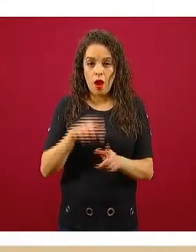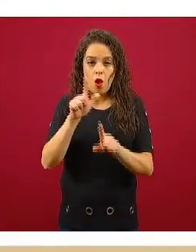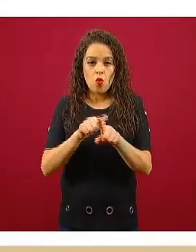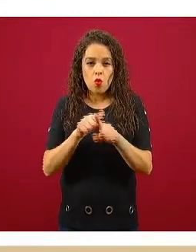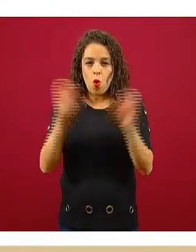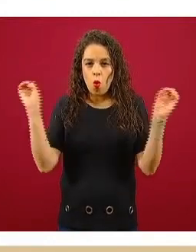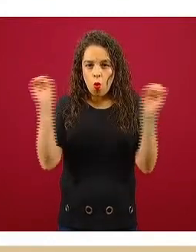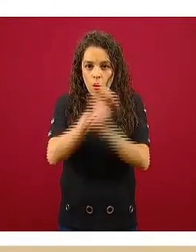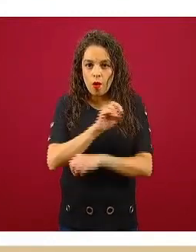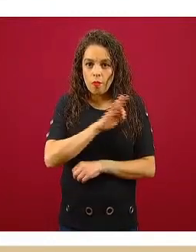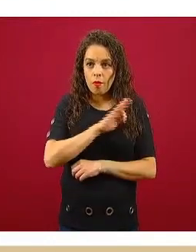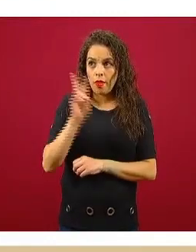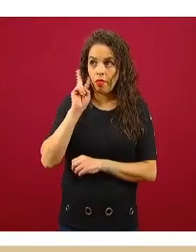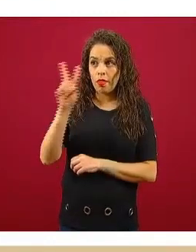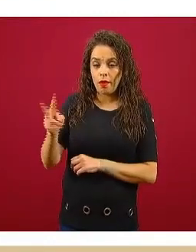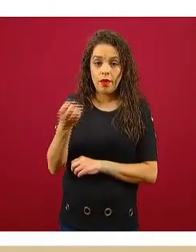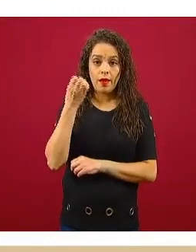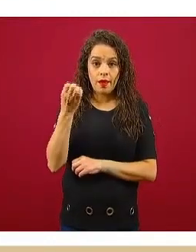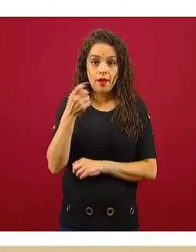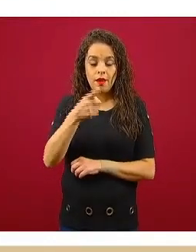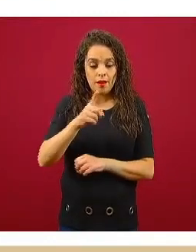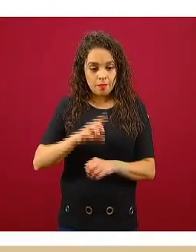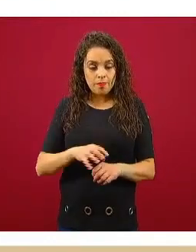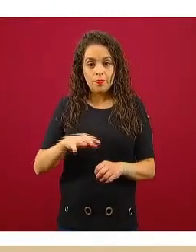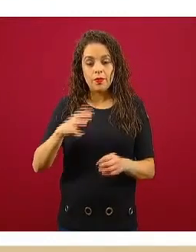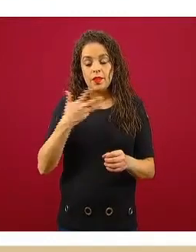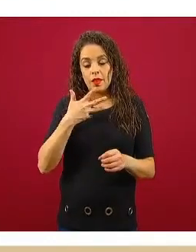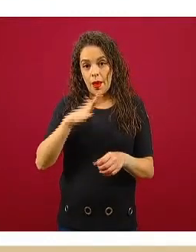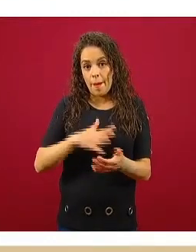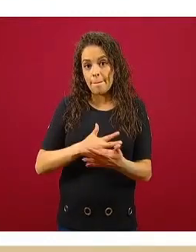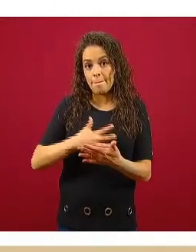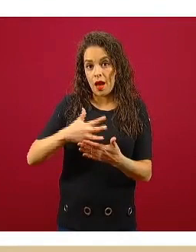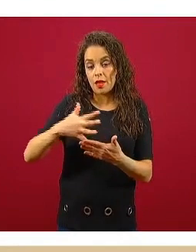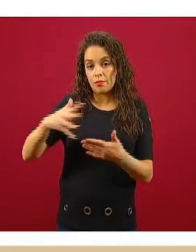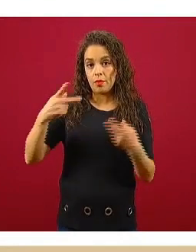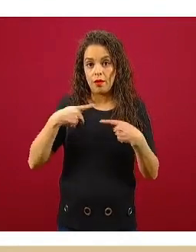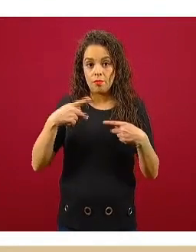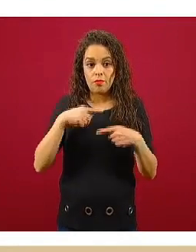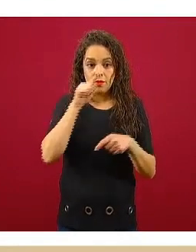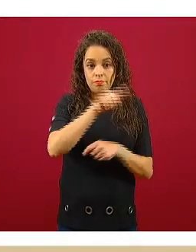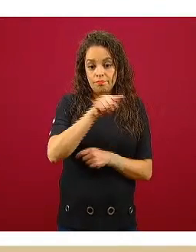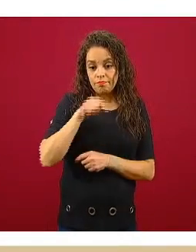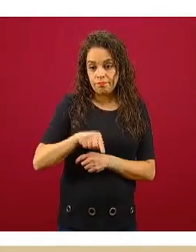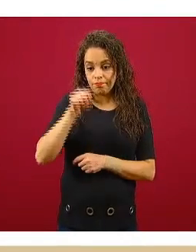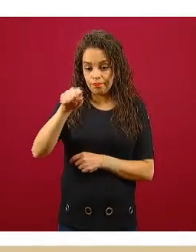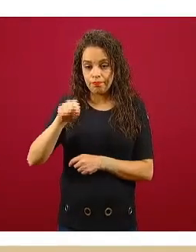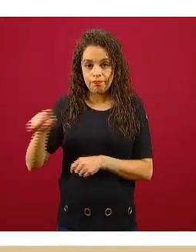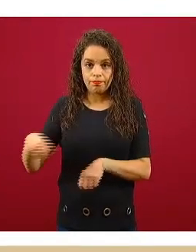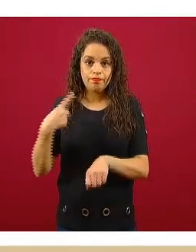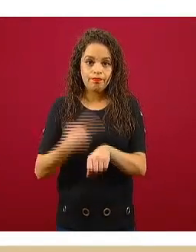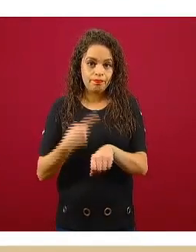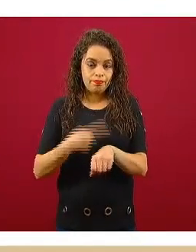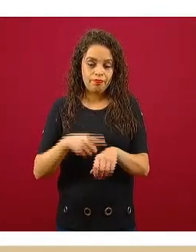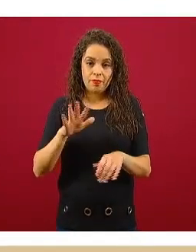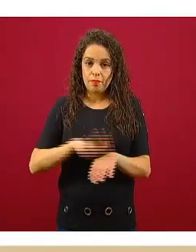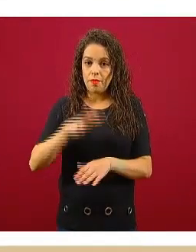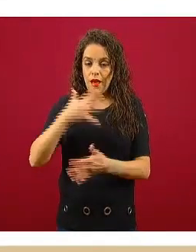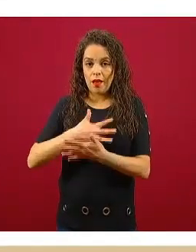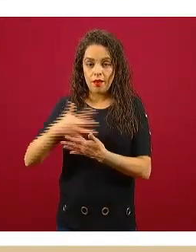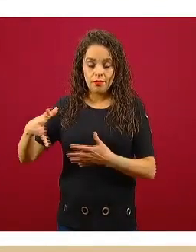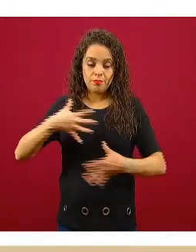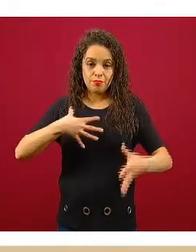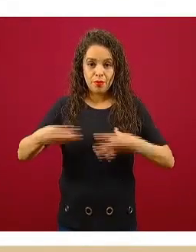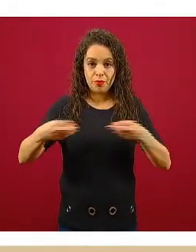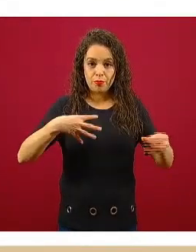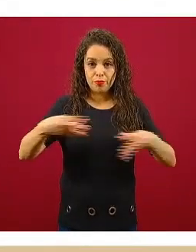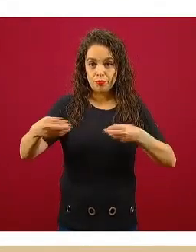donde se ha estado llevando a cabo esta concentración de la incidencia, este incremento, que a su vez también es donde más actividad de